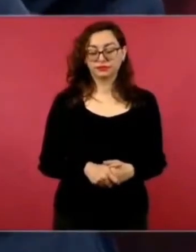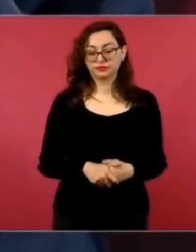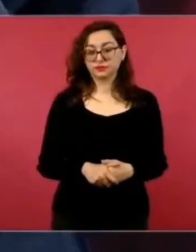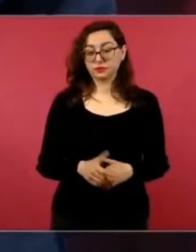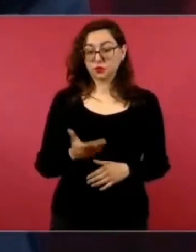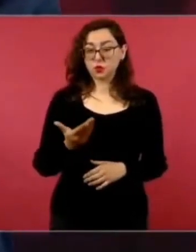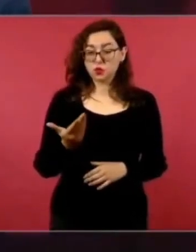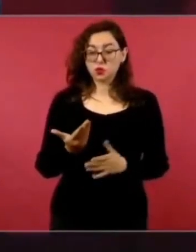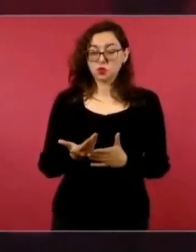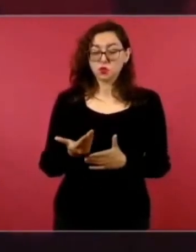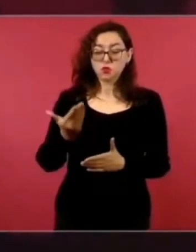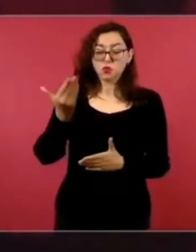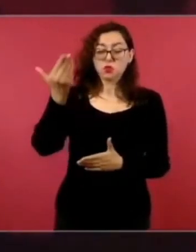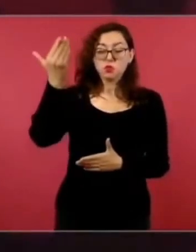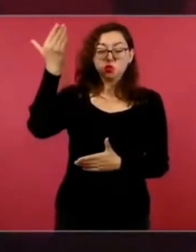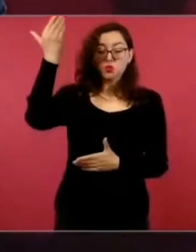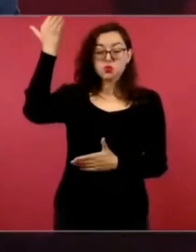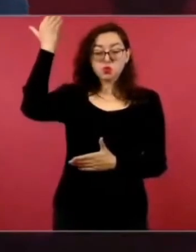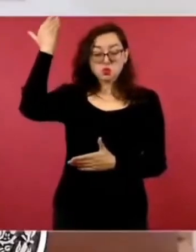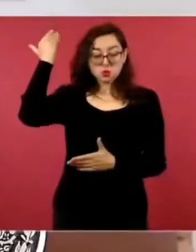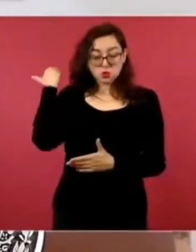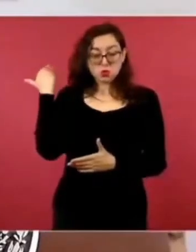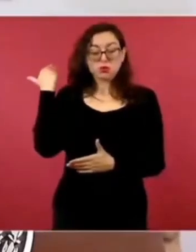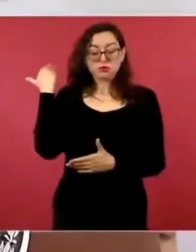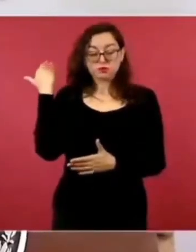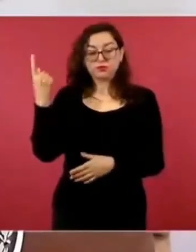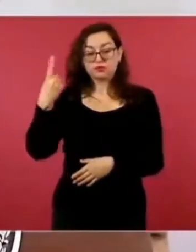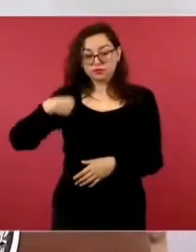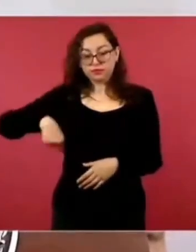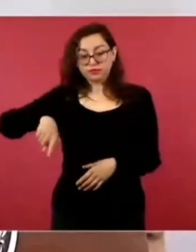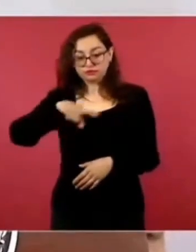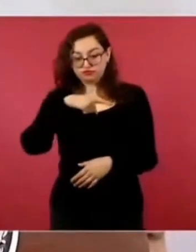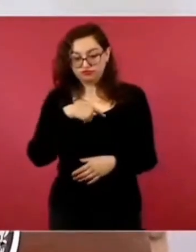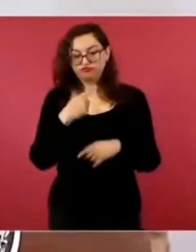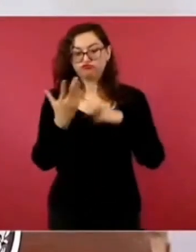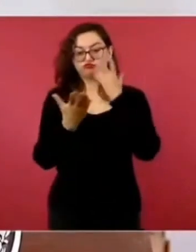escuela, quienes estudiamos ciencias sociales,